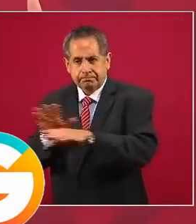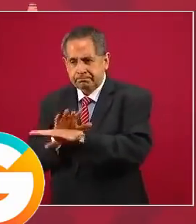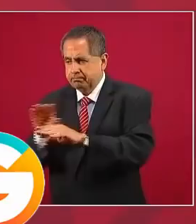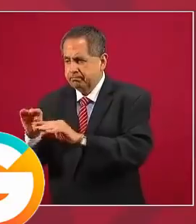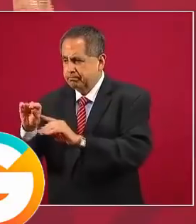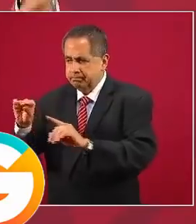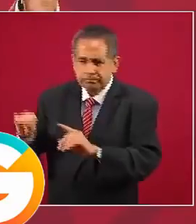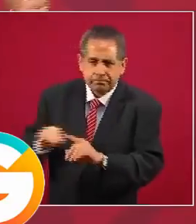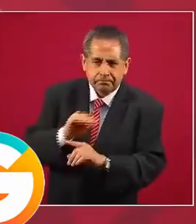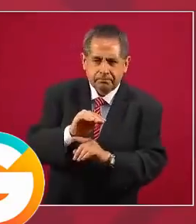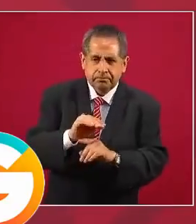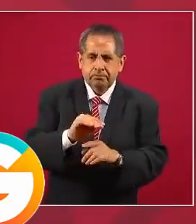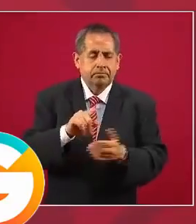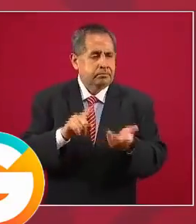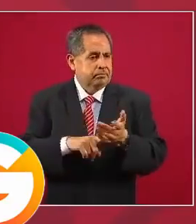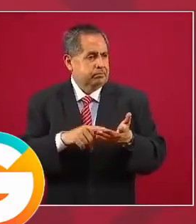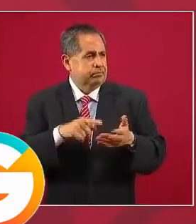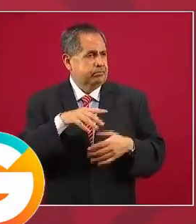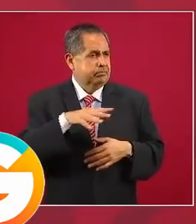hacer operativos en tierra.